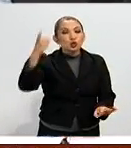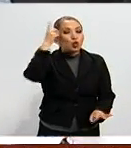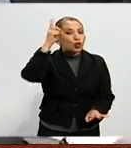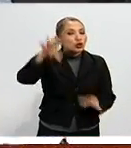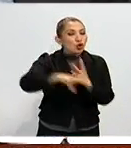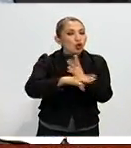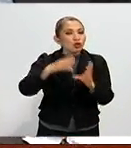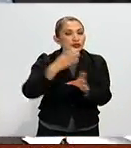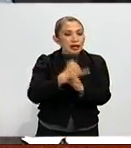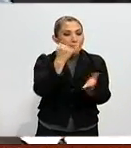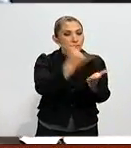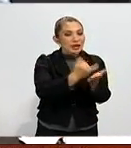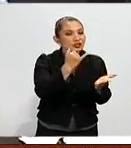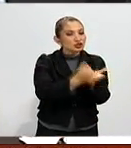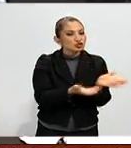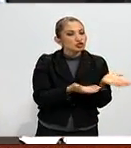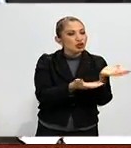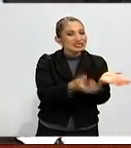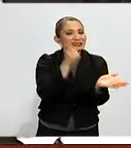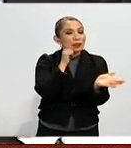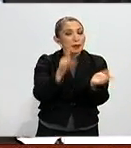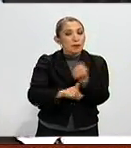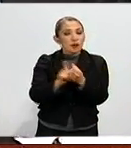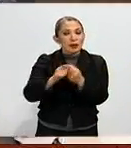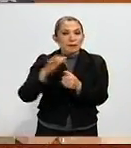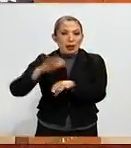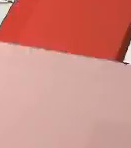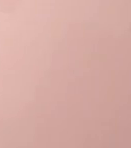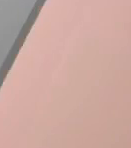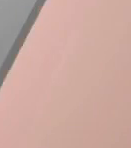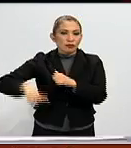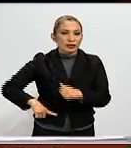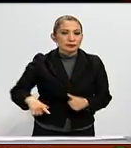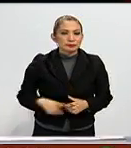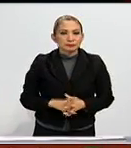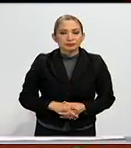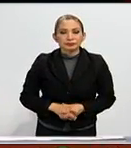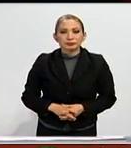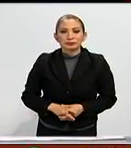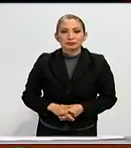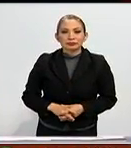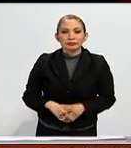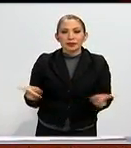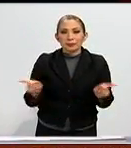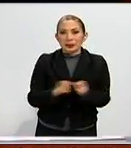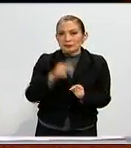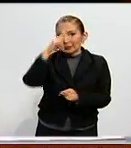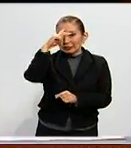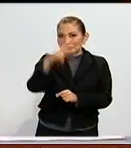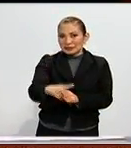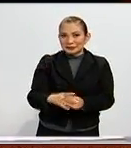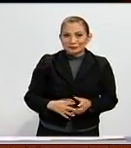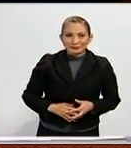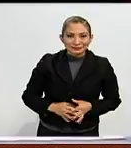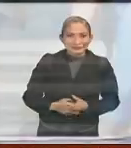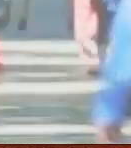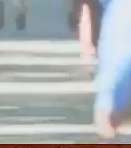patrimoniales, de impuestos y también conflicto de interés. Las breves del